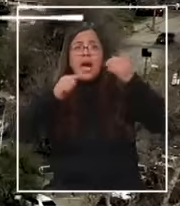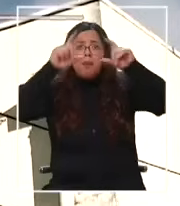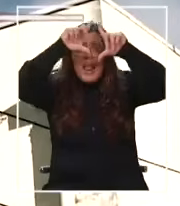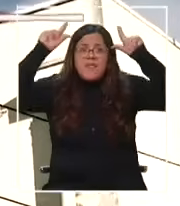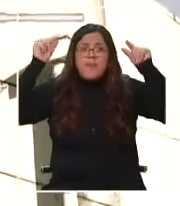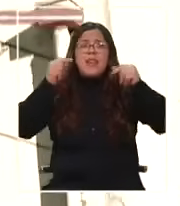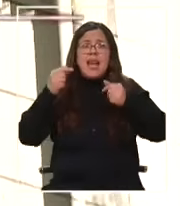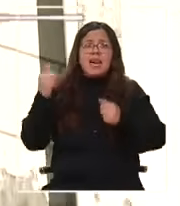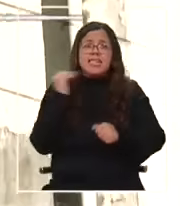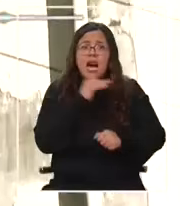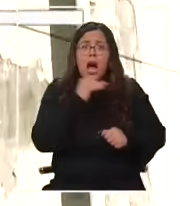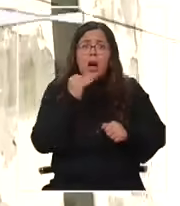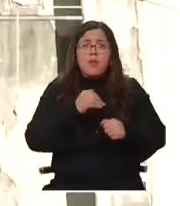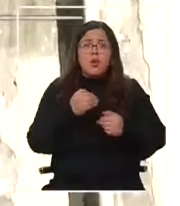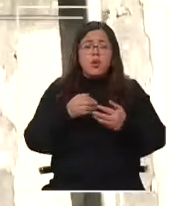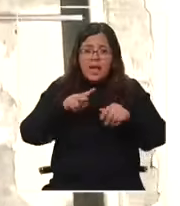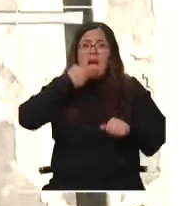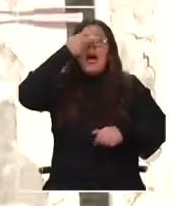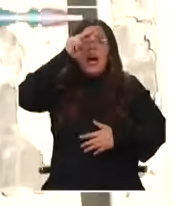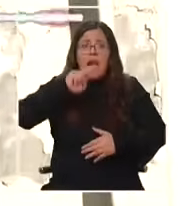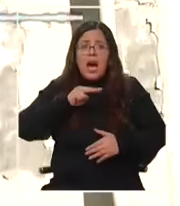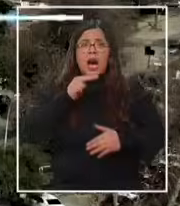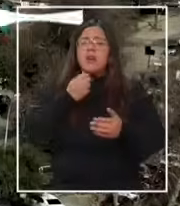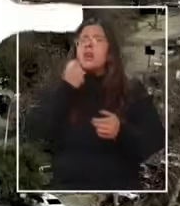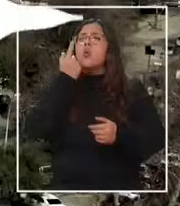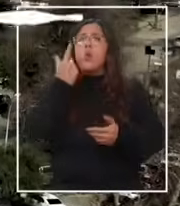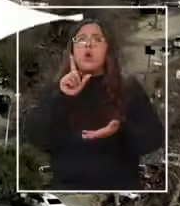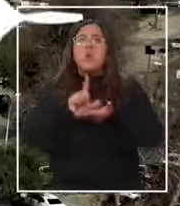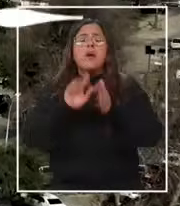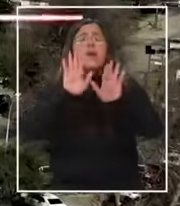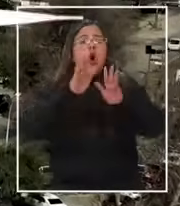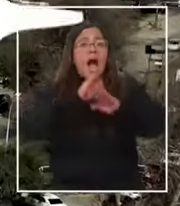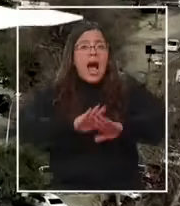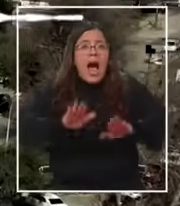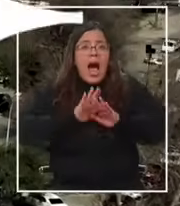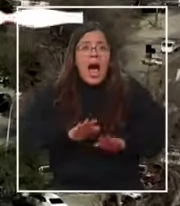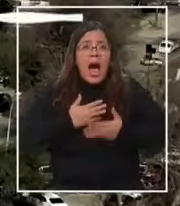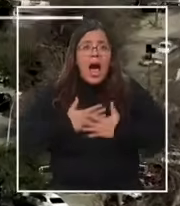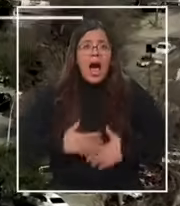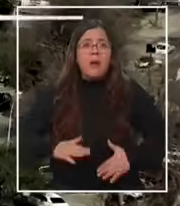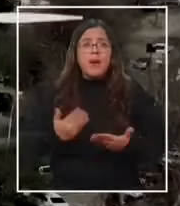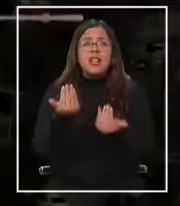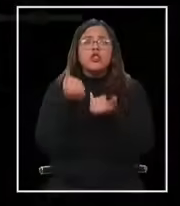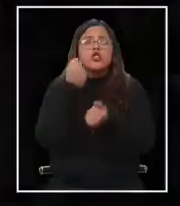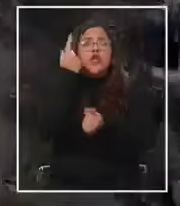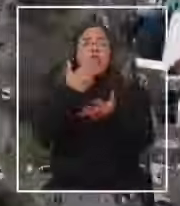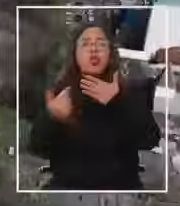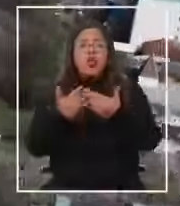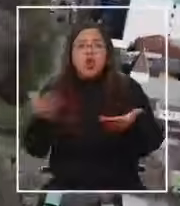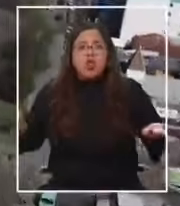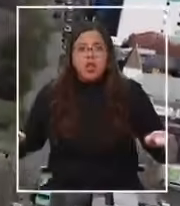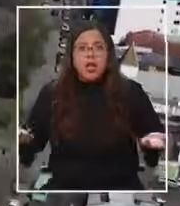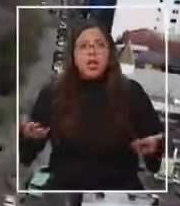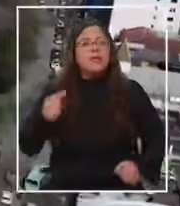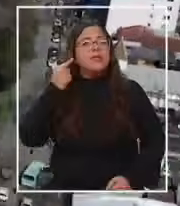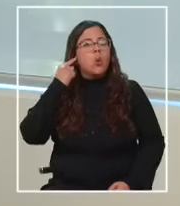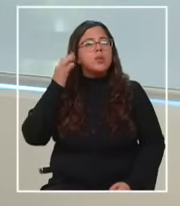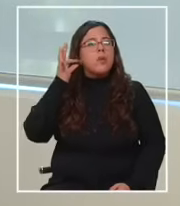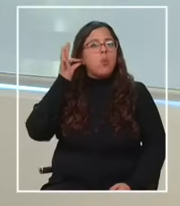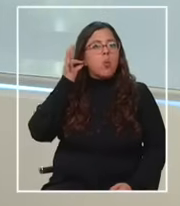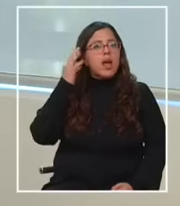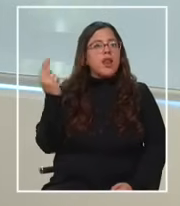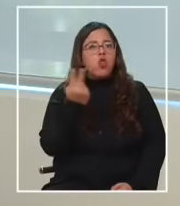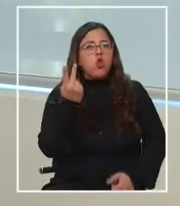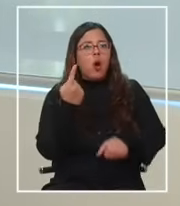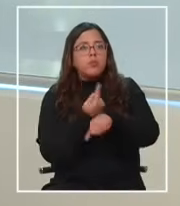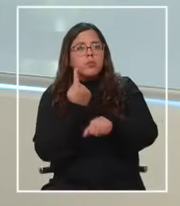que se apure. Está respirando. ¿En qué patio? Pero cálmate, necesito saber dónde están. Los profesionales tienen que